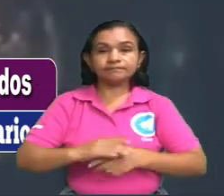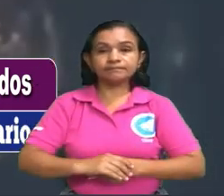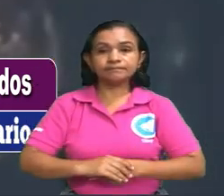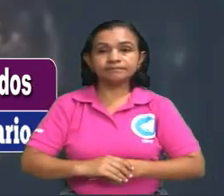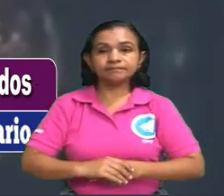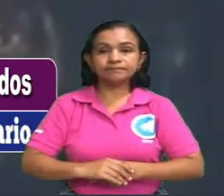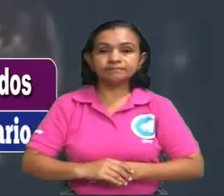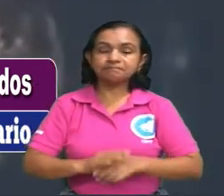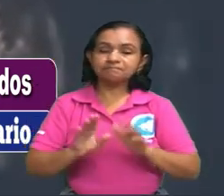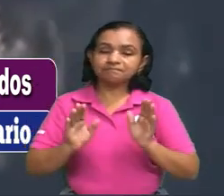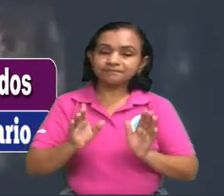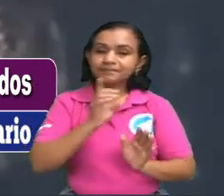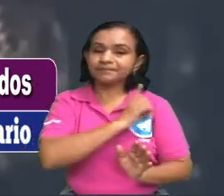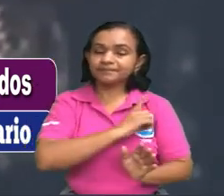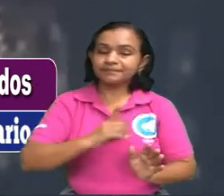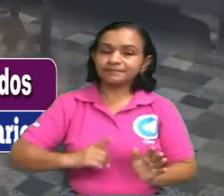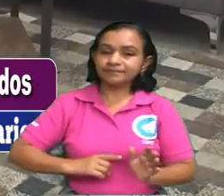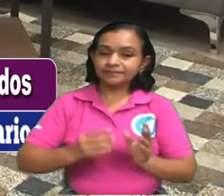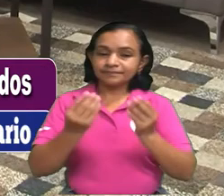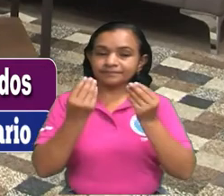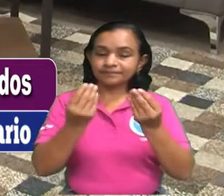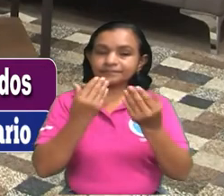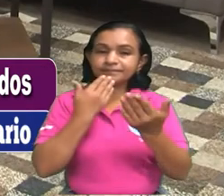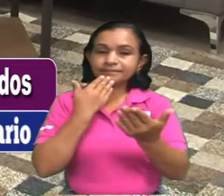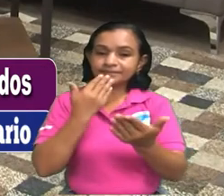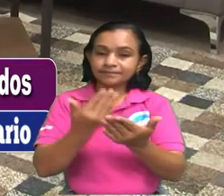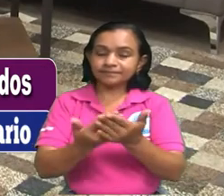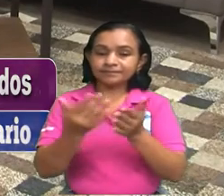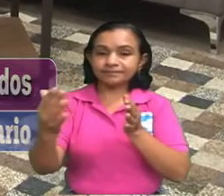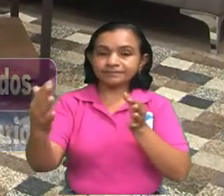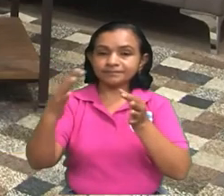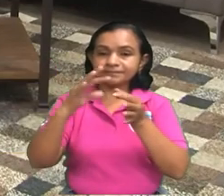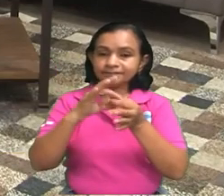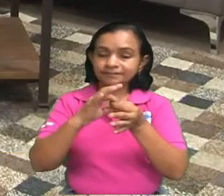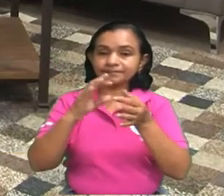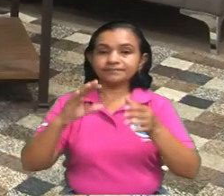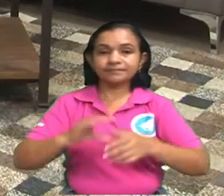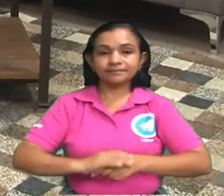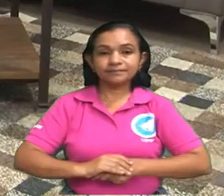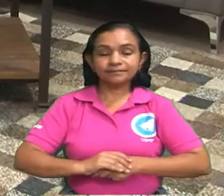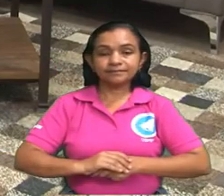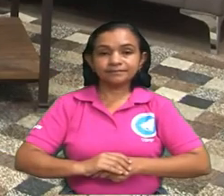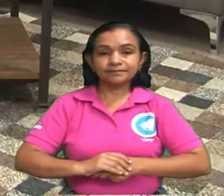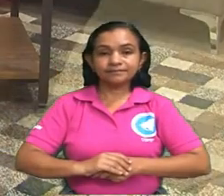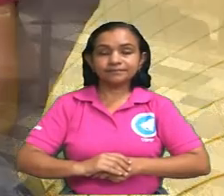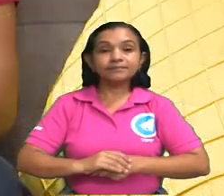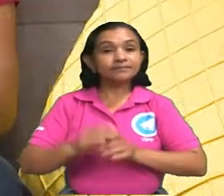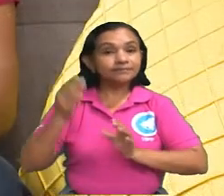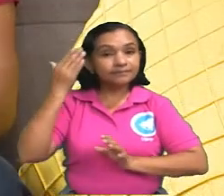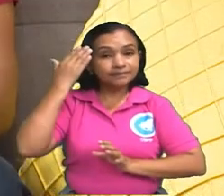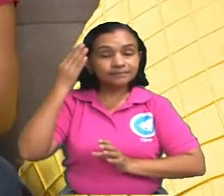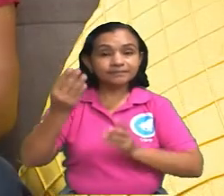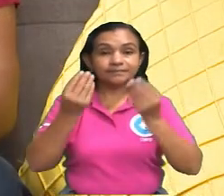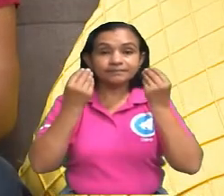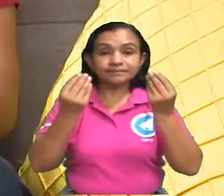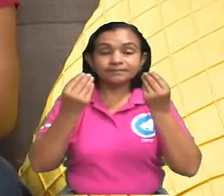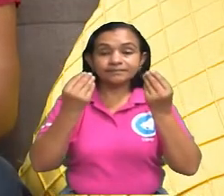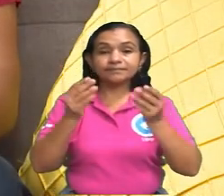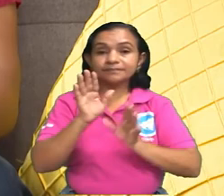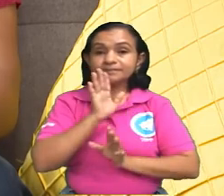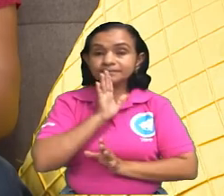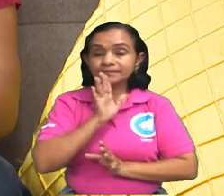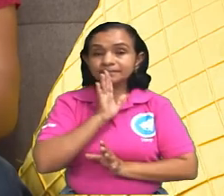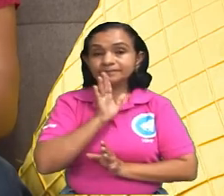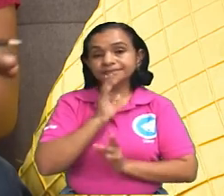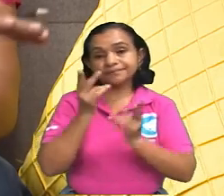Diputada, pues no me resta más que agradecerle su compañía. Sí, sé que vaya, hay mucho todavía por hablar,